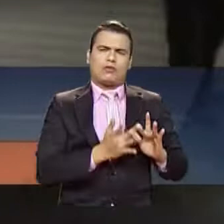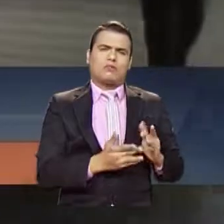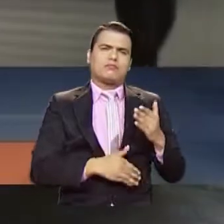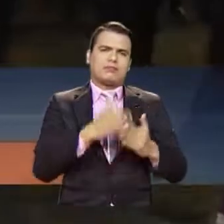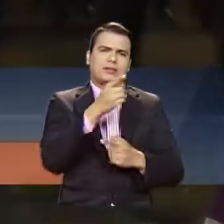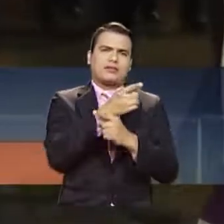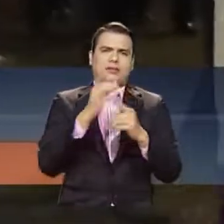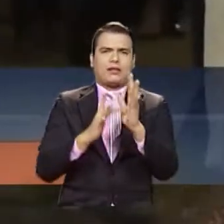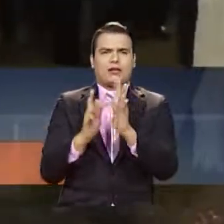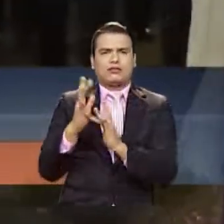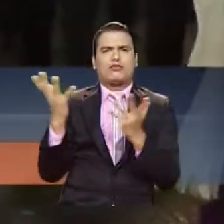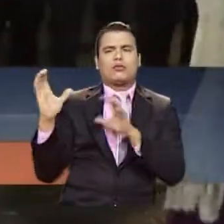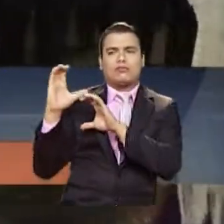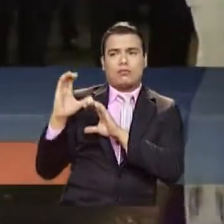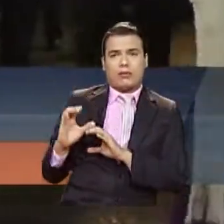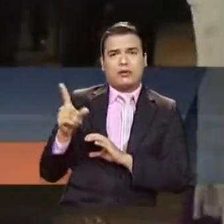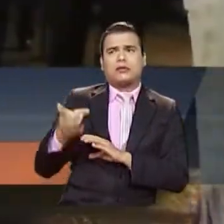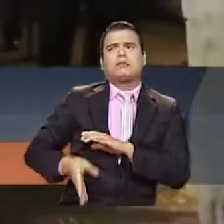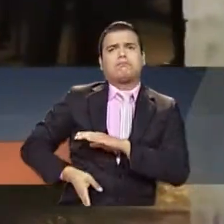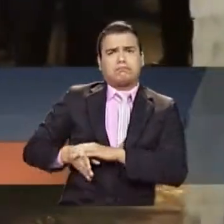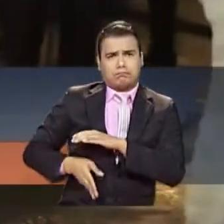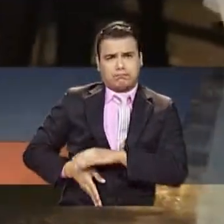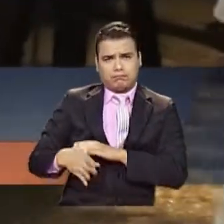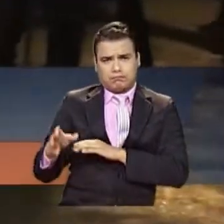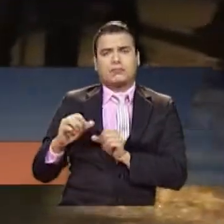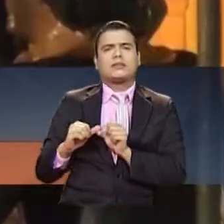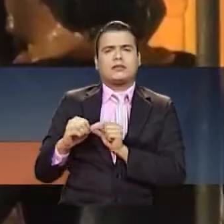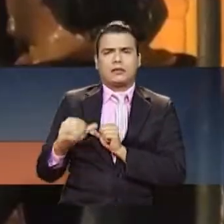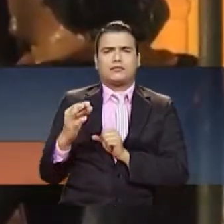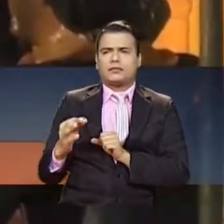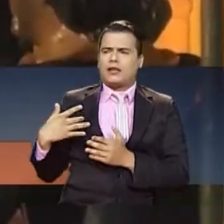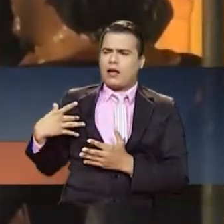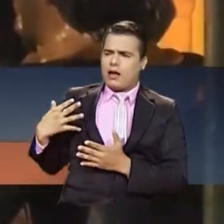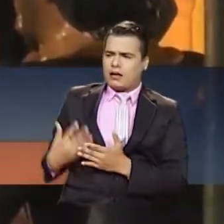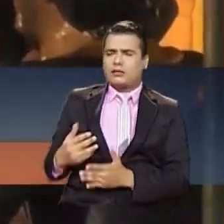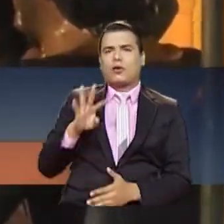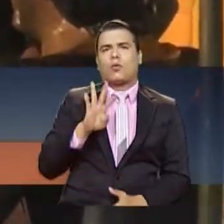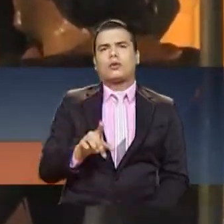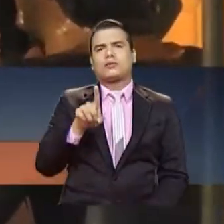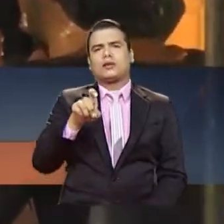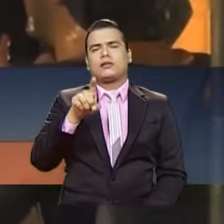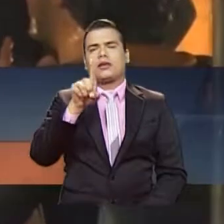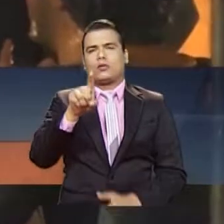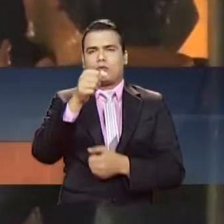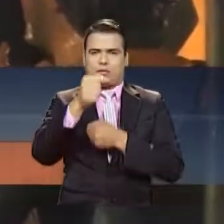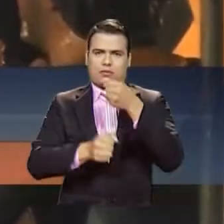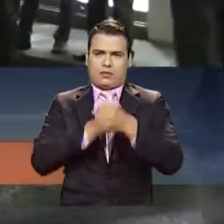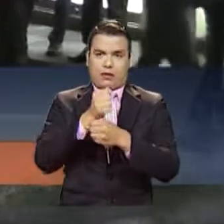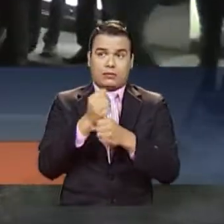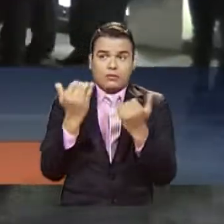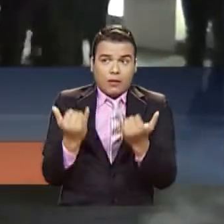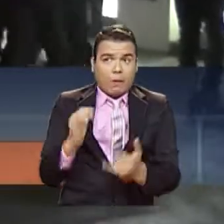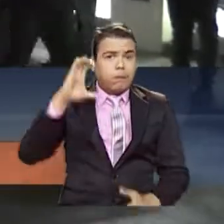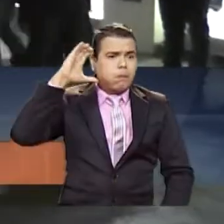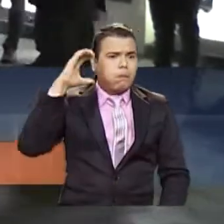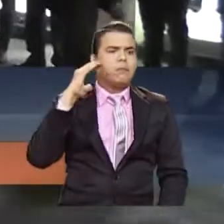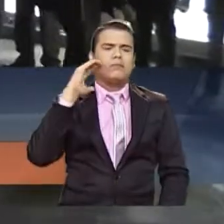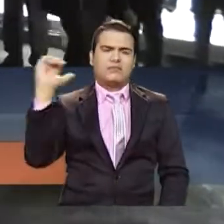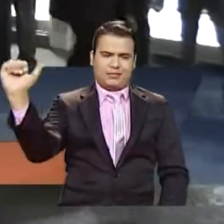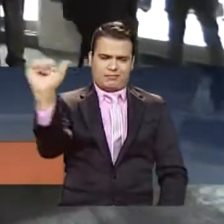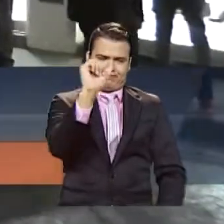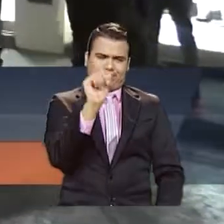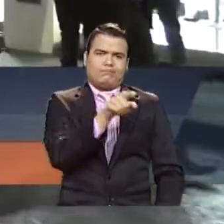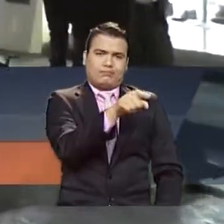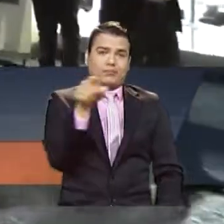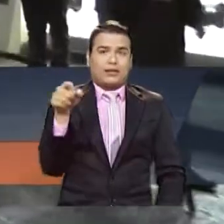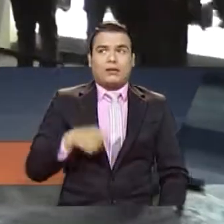una tradición ininterrumpida a través de 461 años. En esta oportunidad, las mujeres son protagonistas en